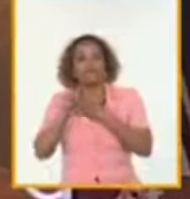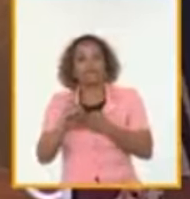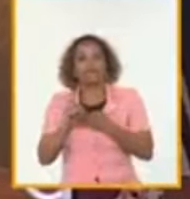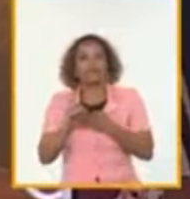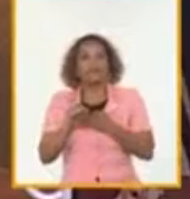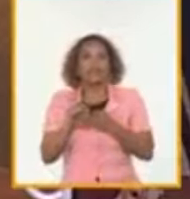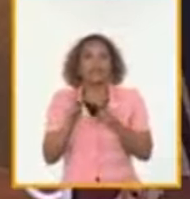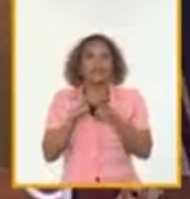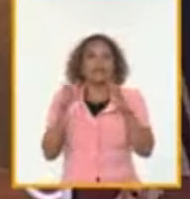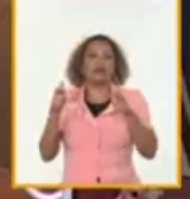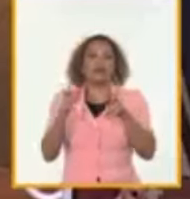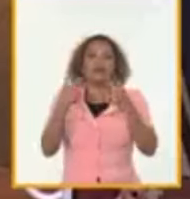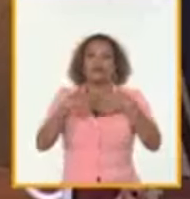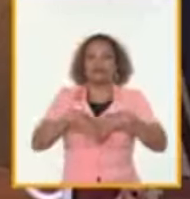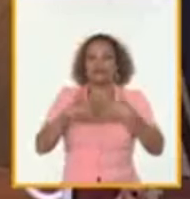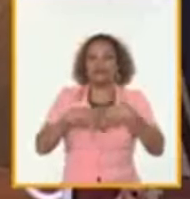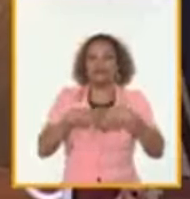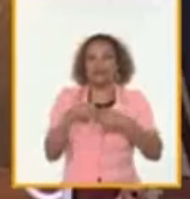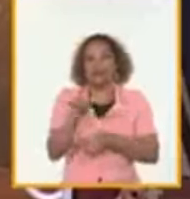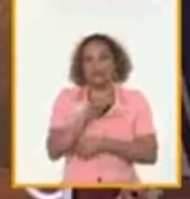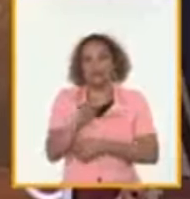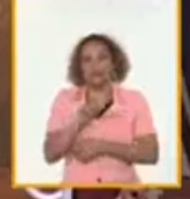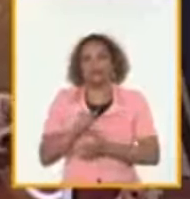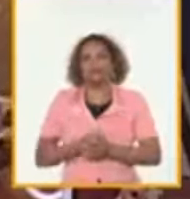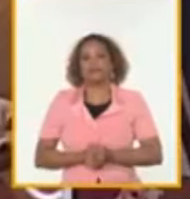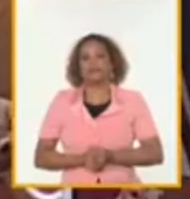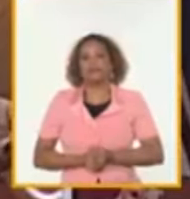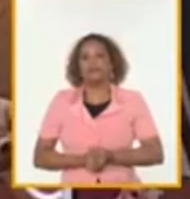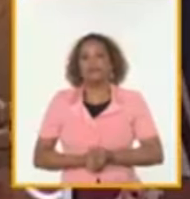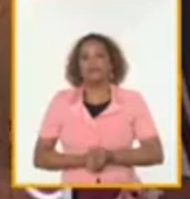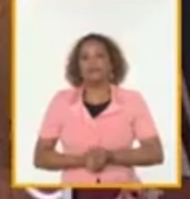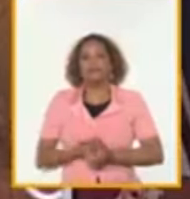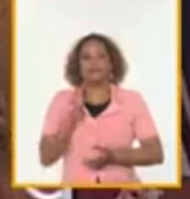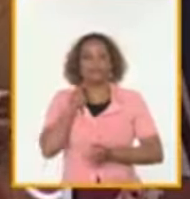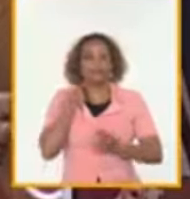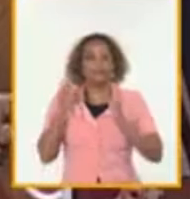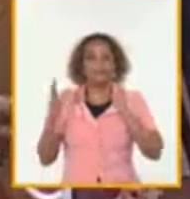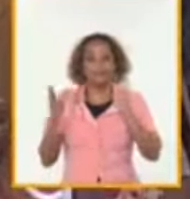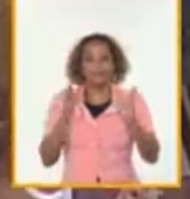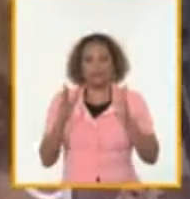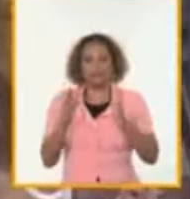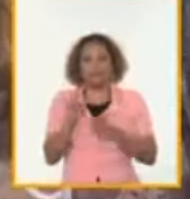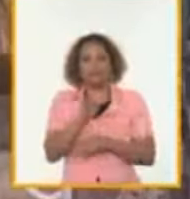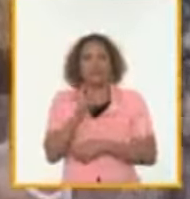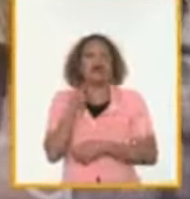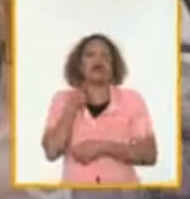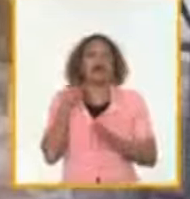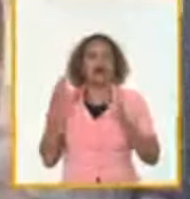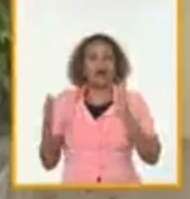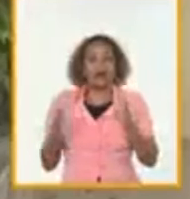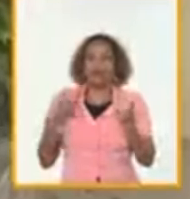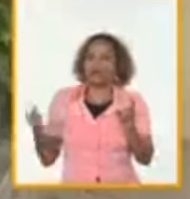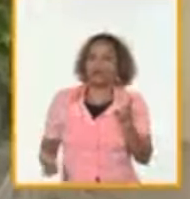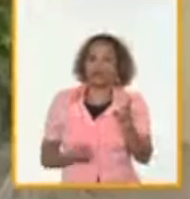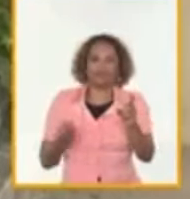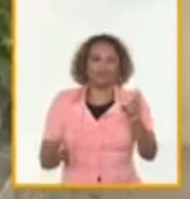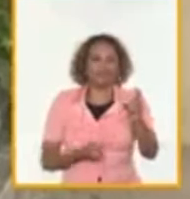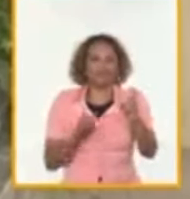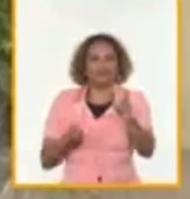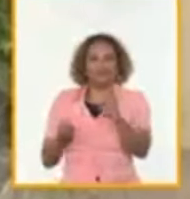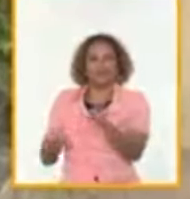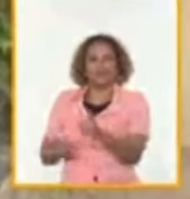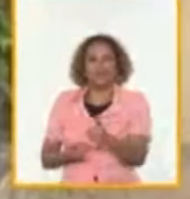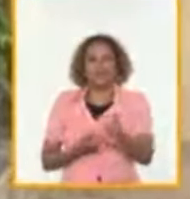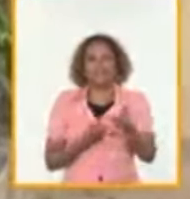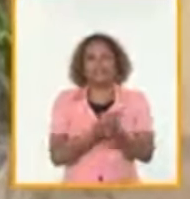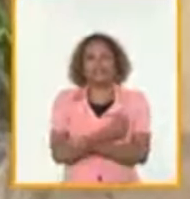vocación agroindustrial tenemos los los villac lareños este año para nosotros ha sido un año lleno de retos lleno de de